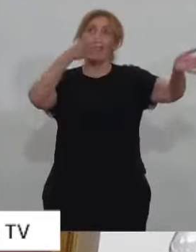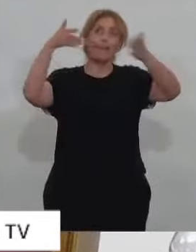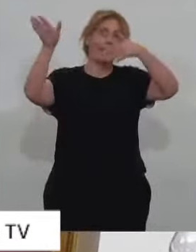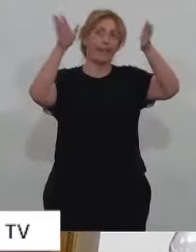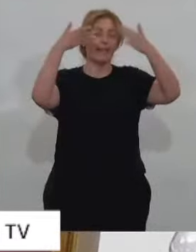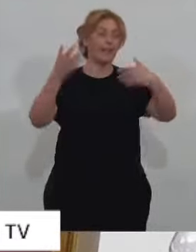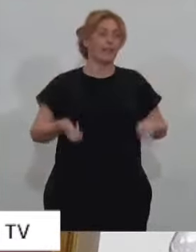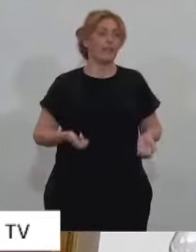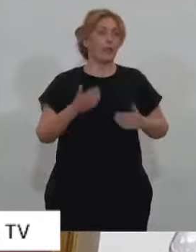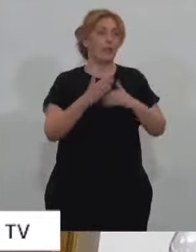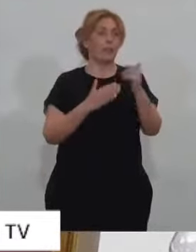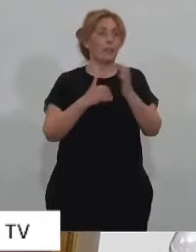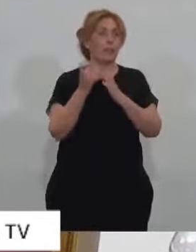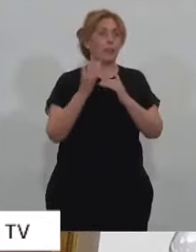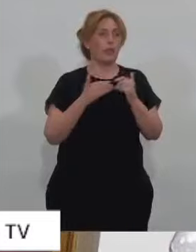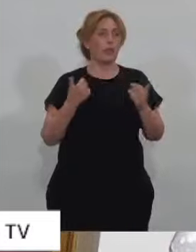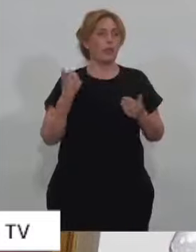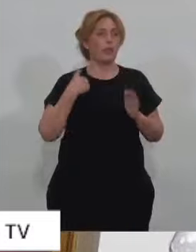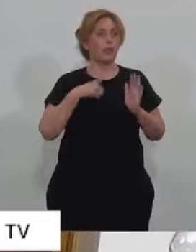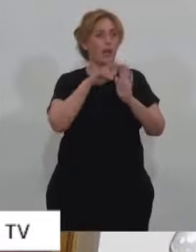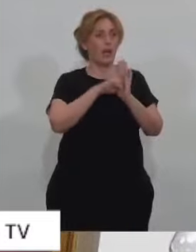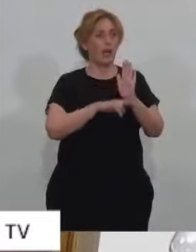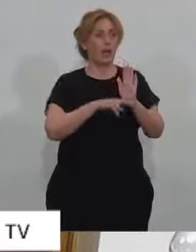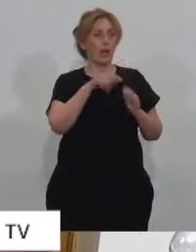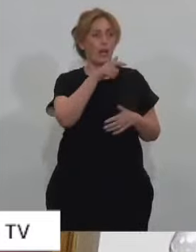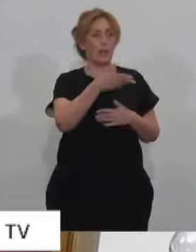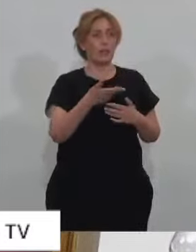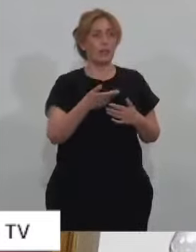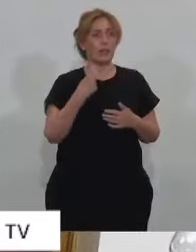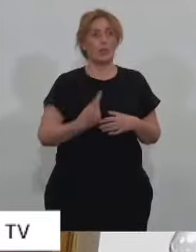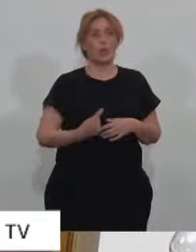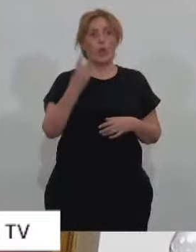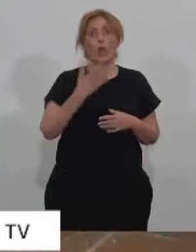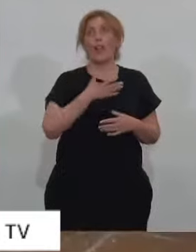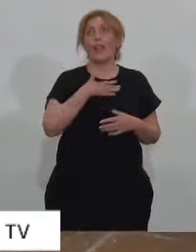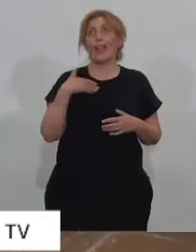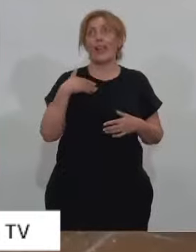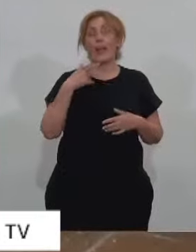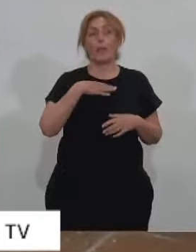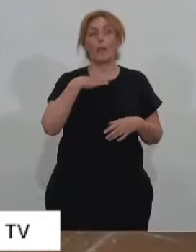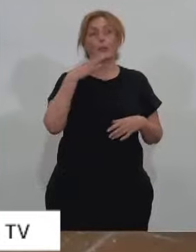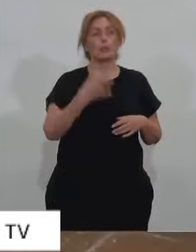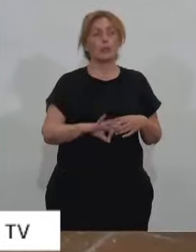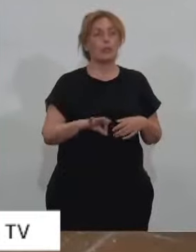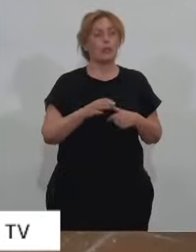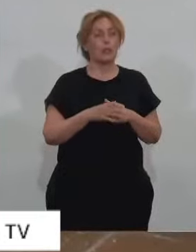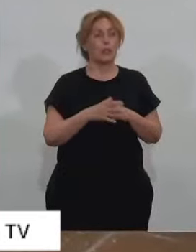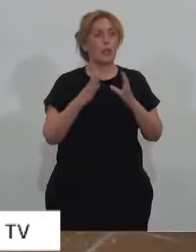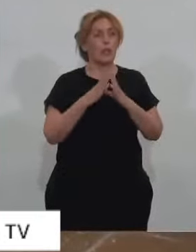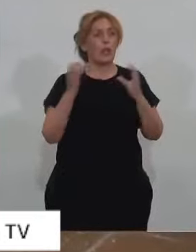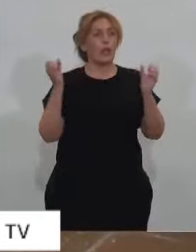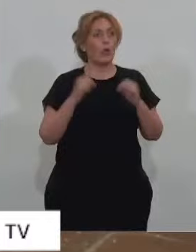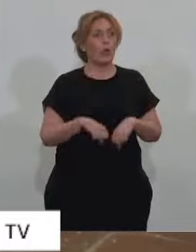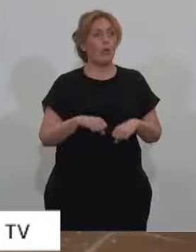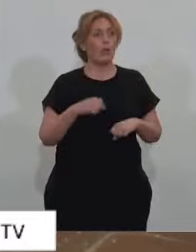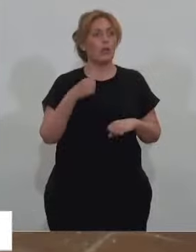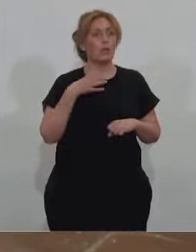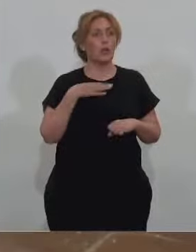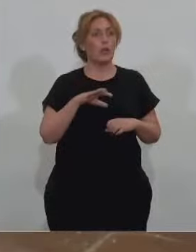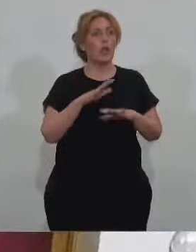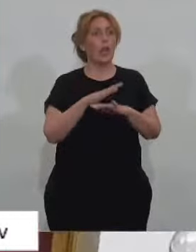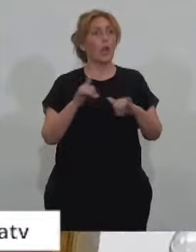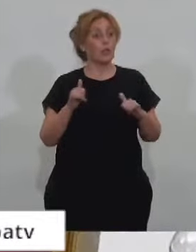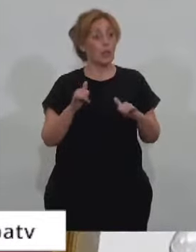que, si Dios quiere y hay posibilidad de llegar a un acuerdo y a una conciliación con los sindicatos, esperemos que en breve podamos traerlo a